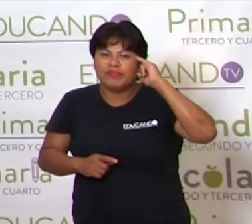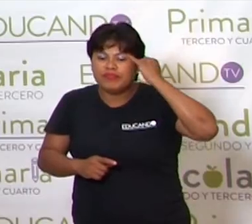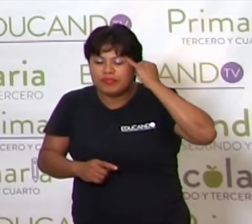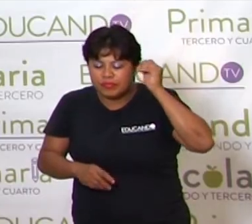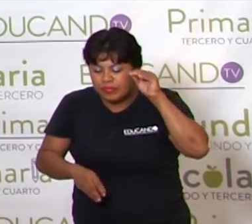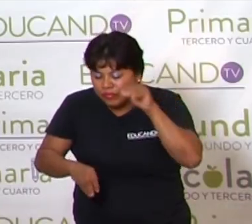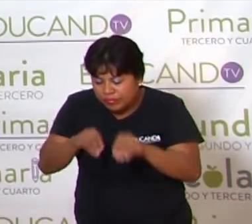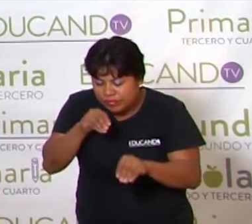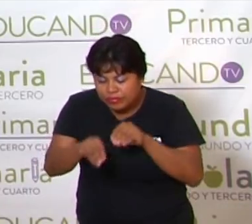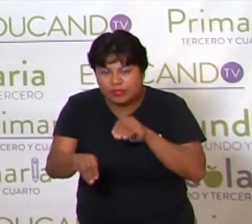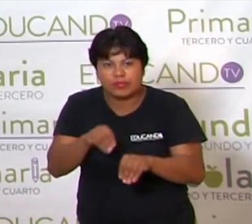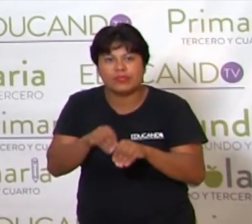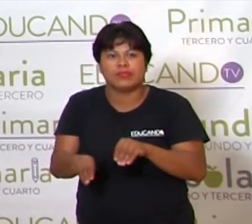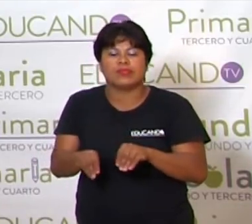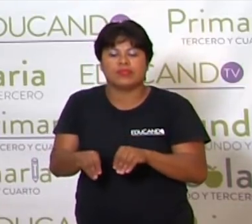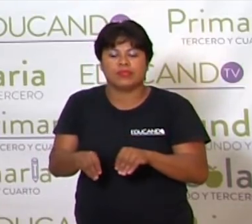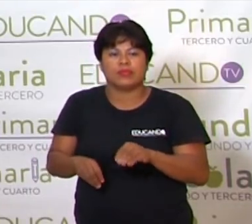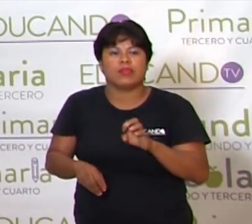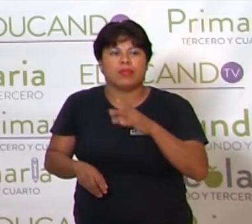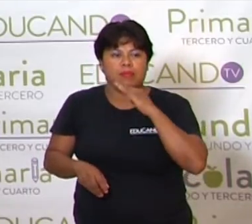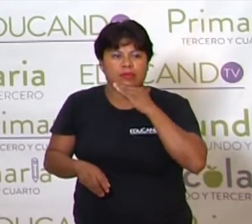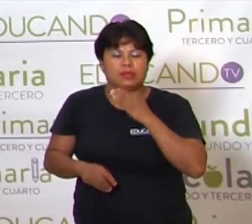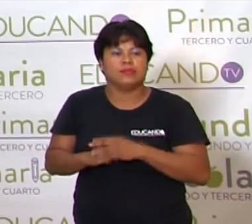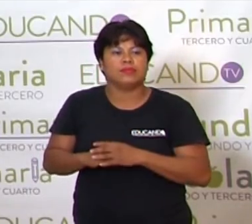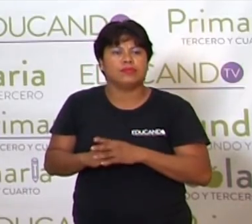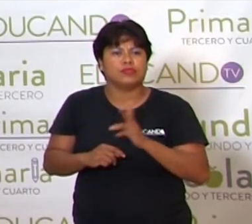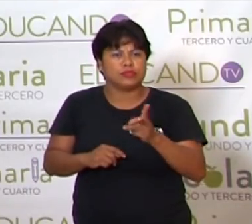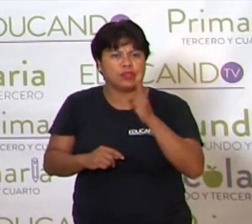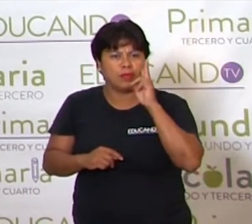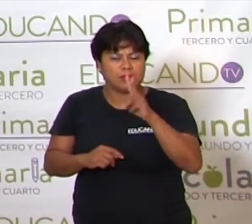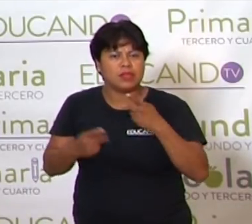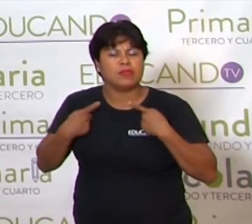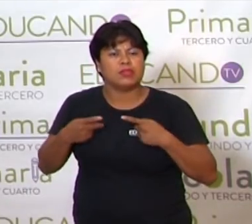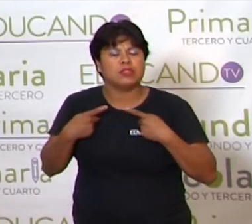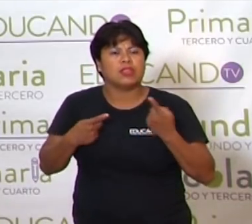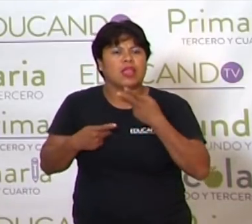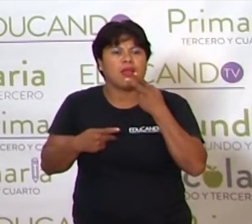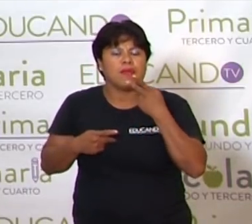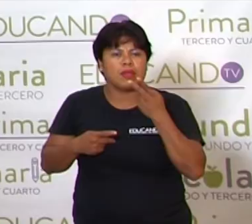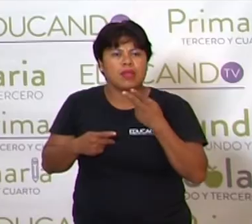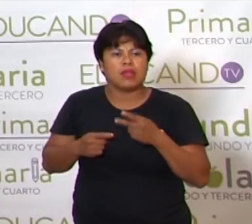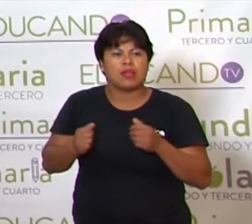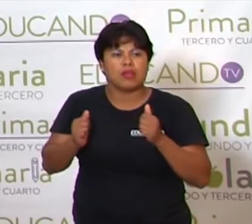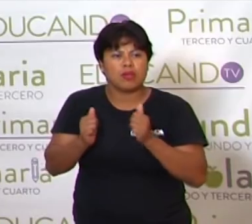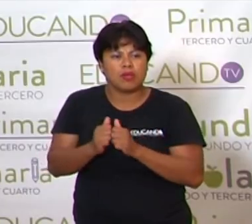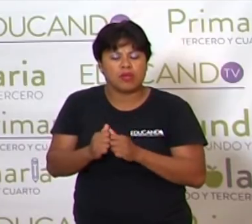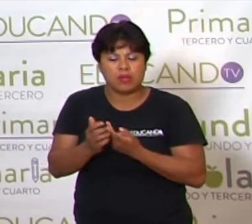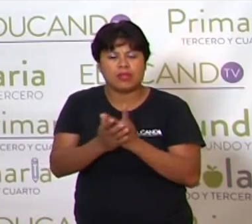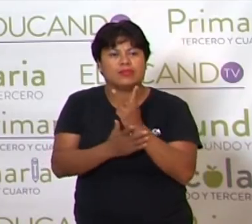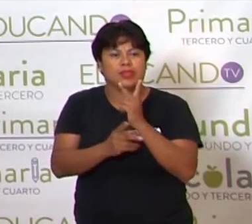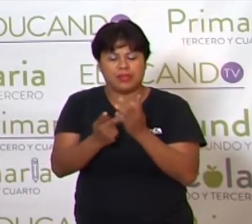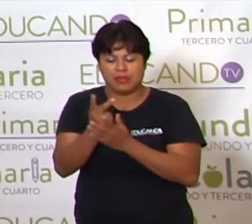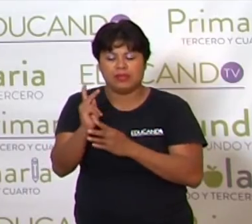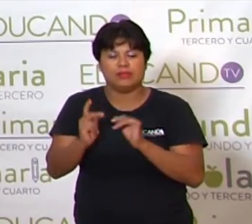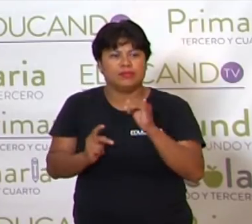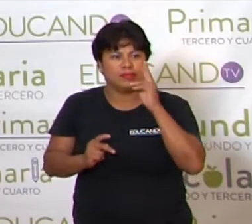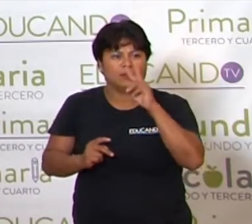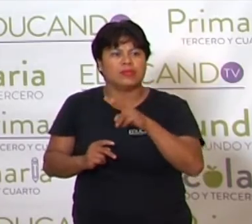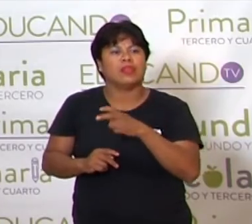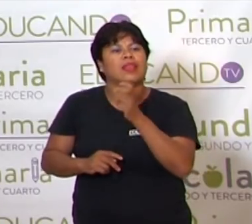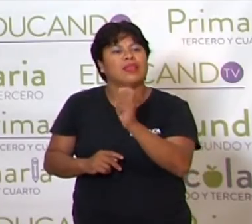ya sembrando el maíz. Y ustedes han visto a las personas que hablan con las plantas, ¿verdad que sí?